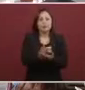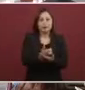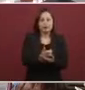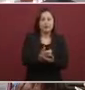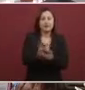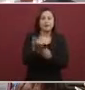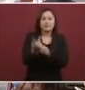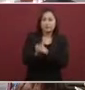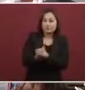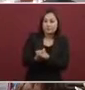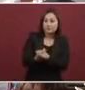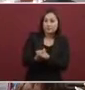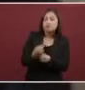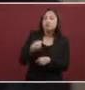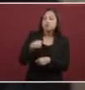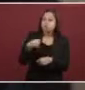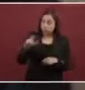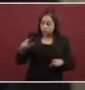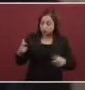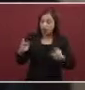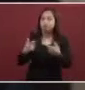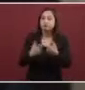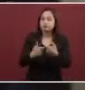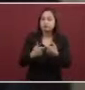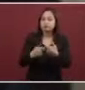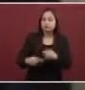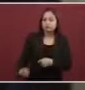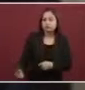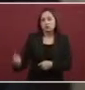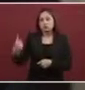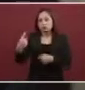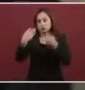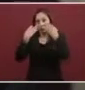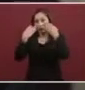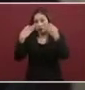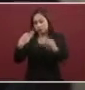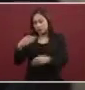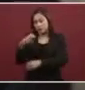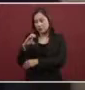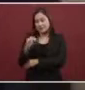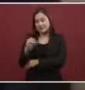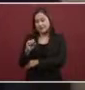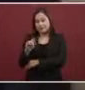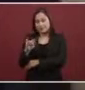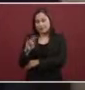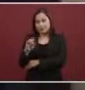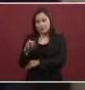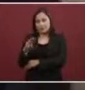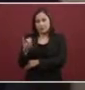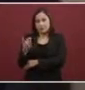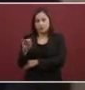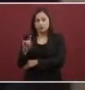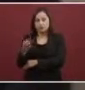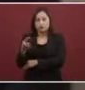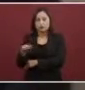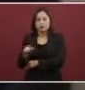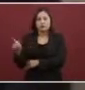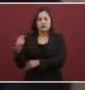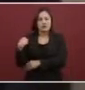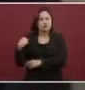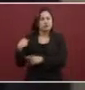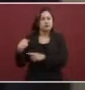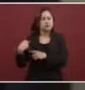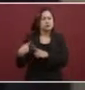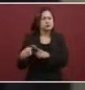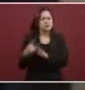con toda convicción? Y aquí hay un testigo de honor con Esteban Moctezuma. Con toda convicción durante meses,